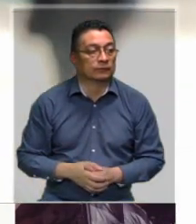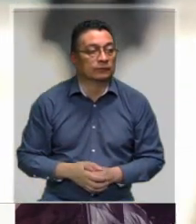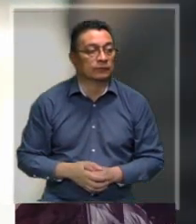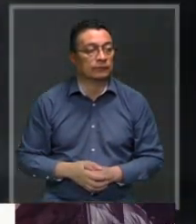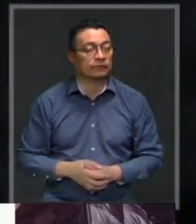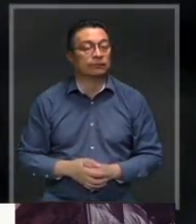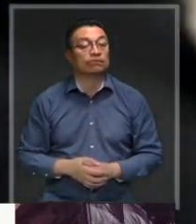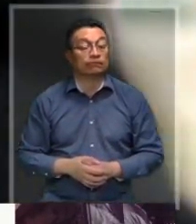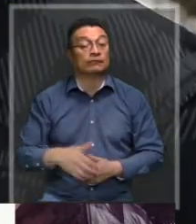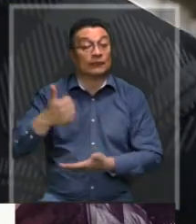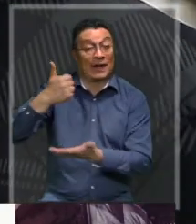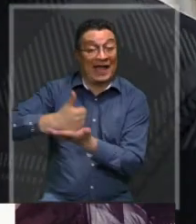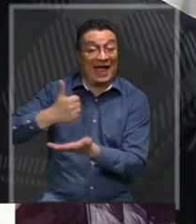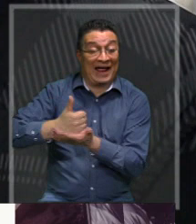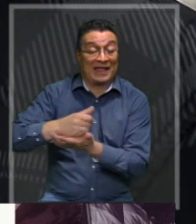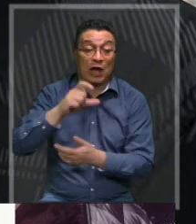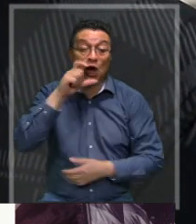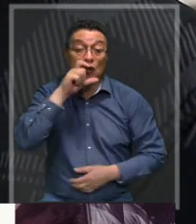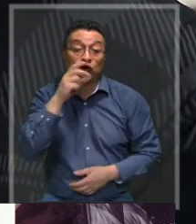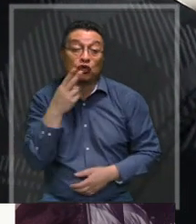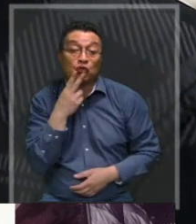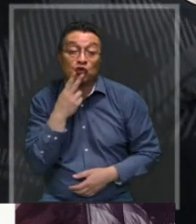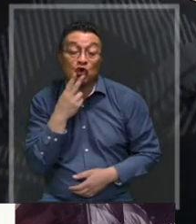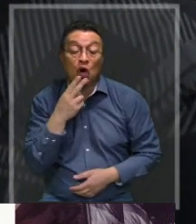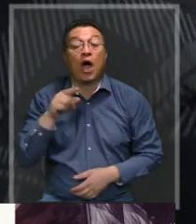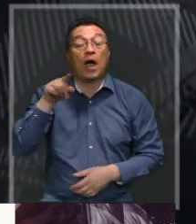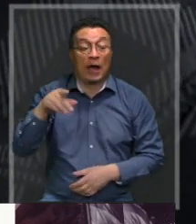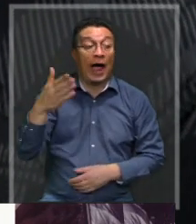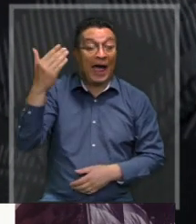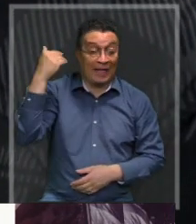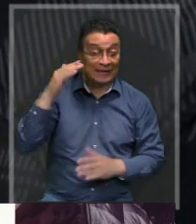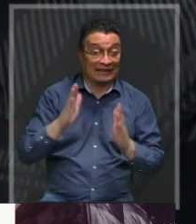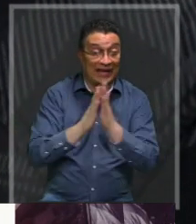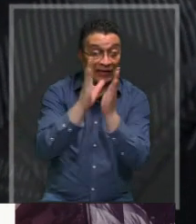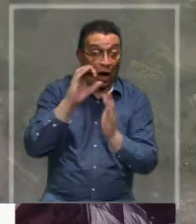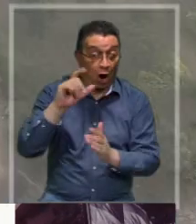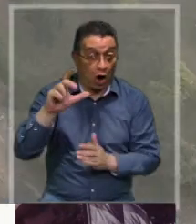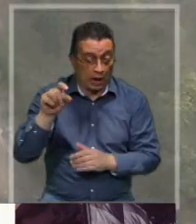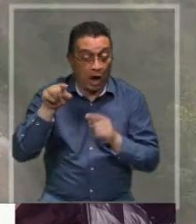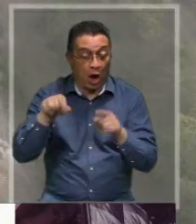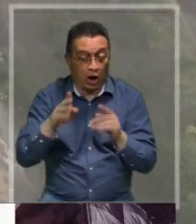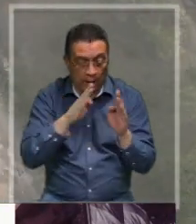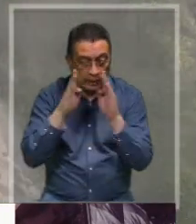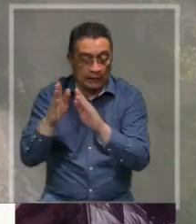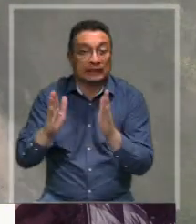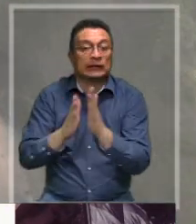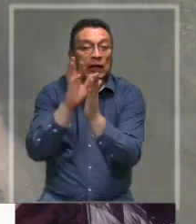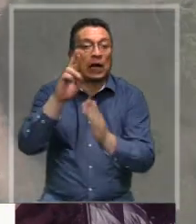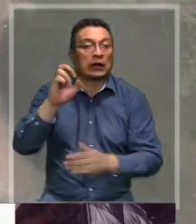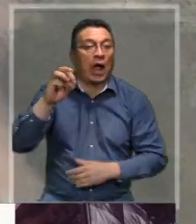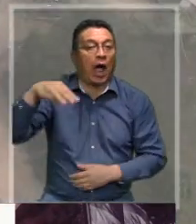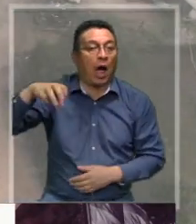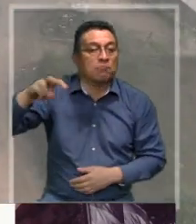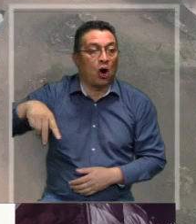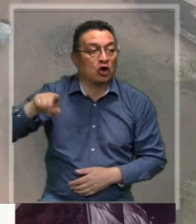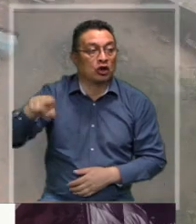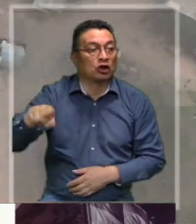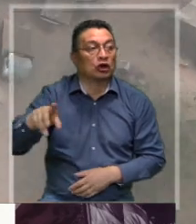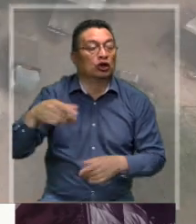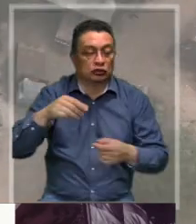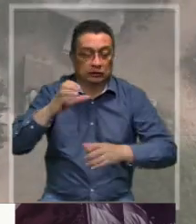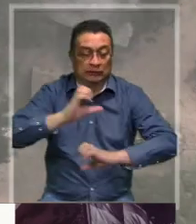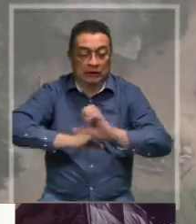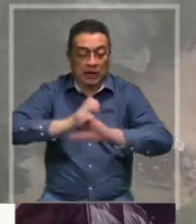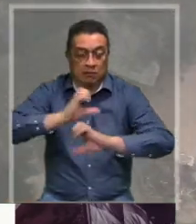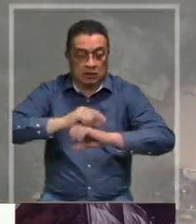Sí. El alcalde de Constitución alerta que si antes fue Santa Olga el foco de atención, hoy debe ser San Ramón. Una suerte de cordón industrial